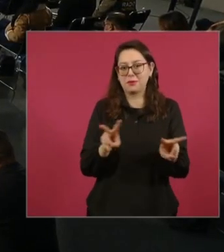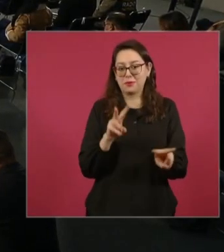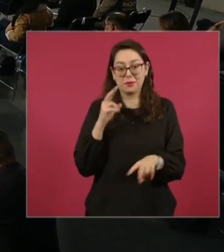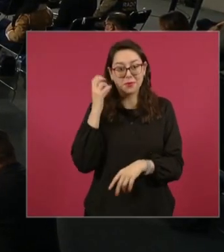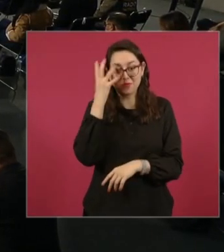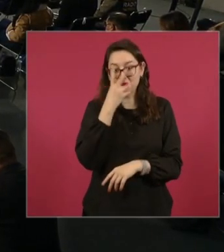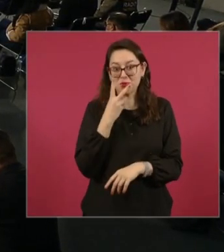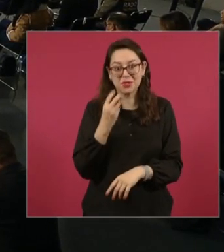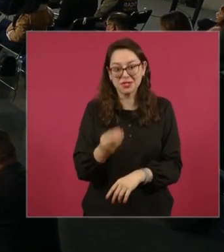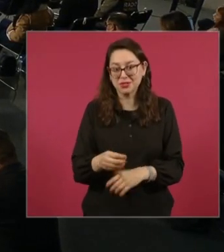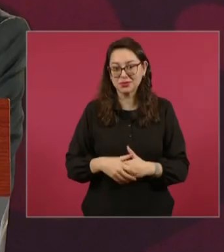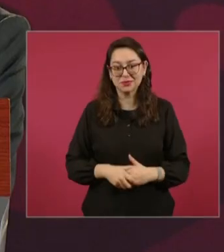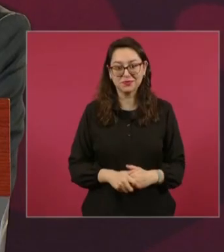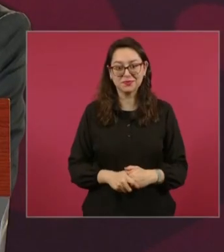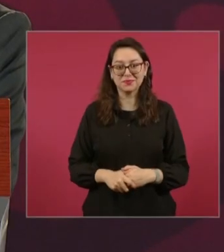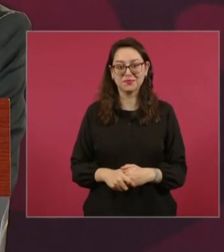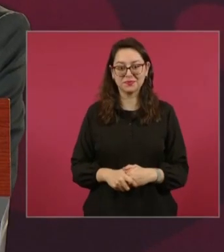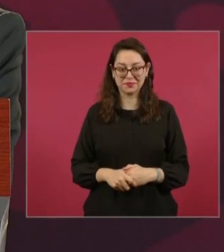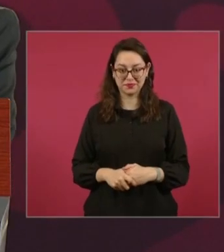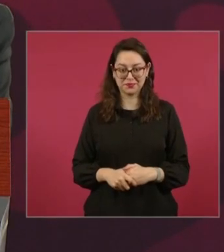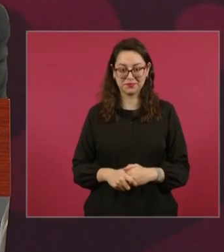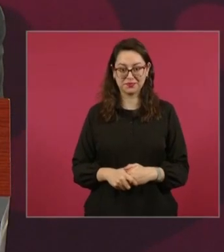Conozco, bueno,